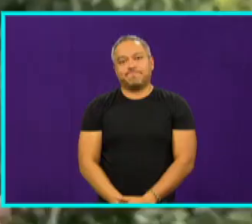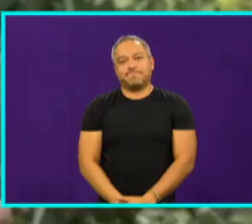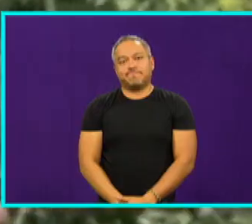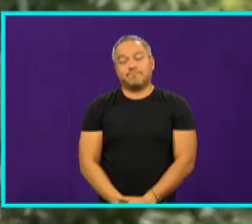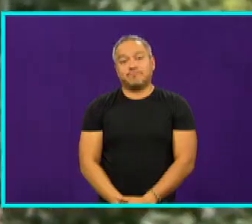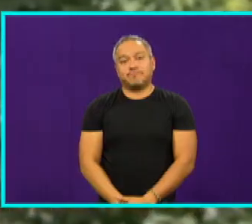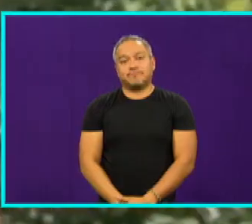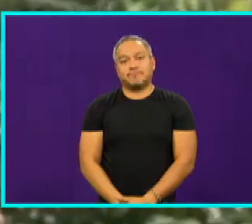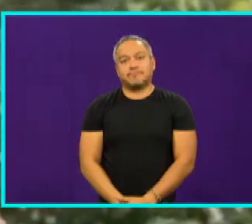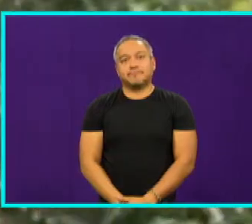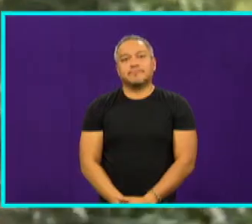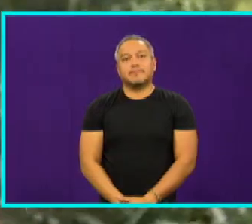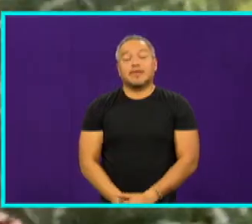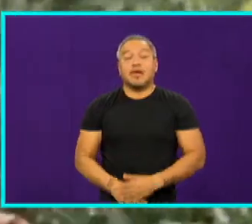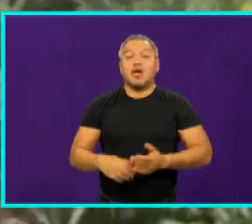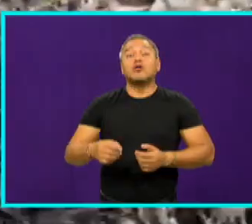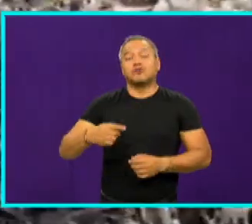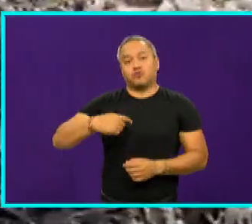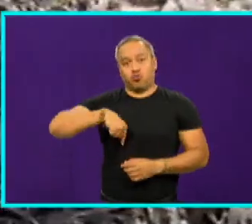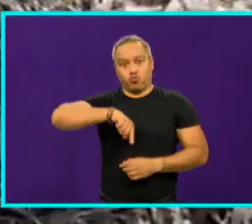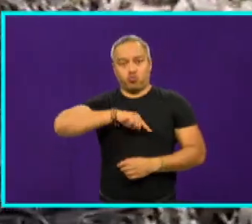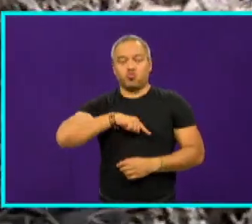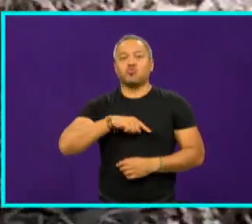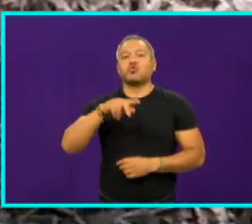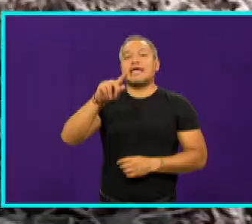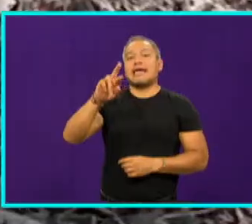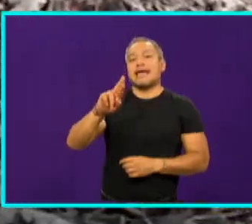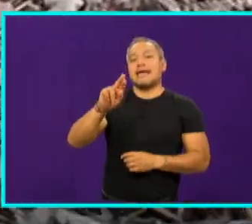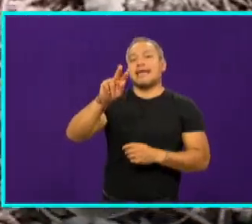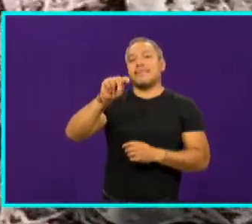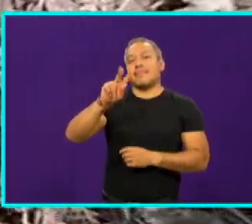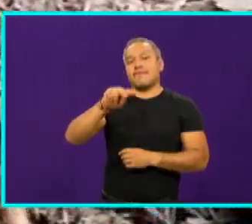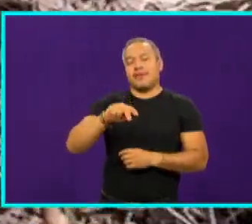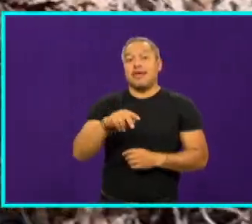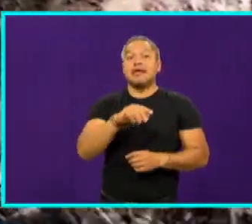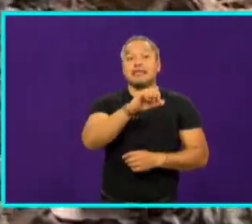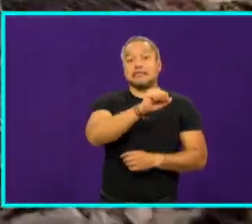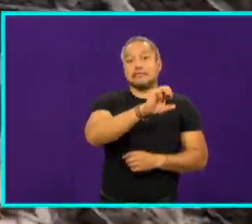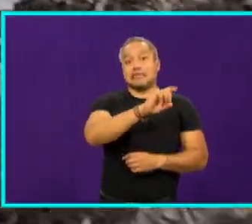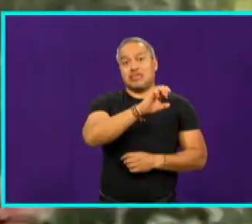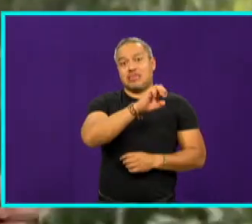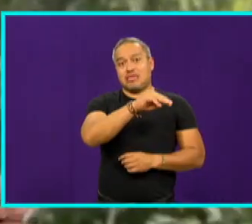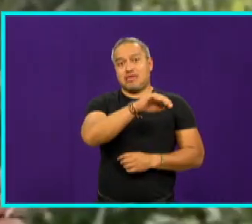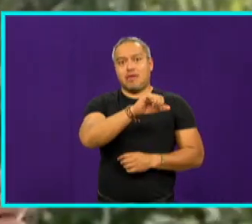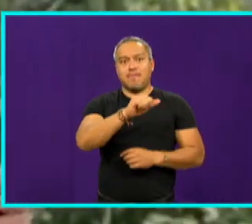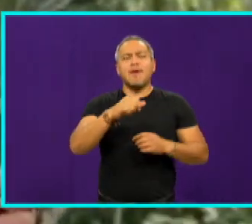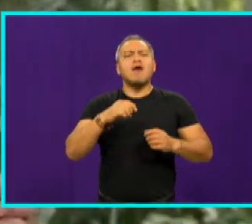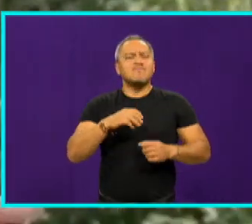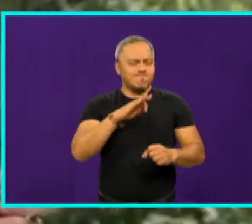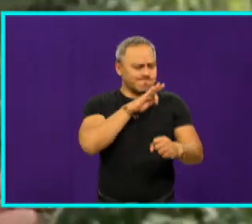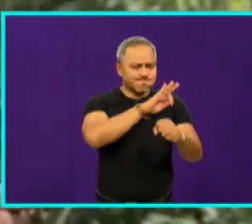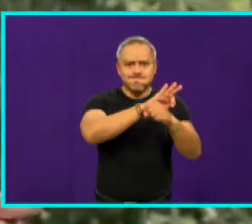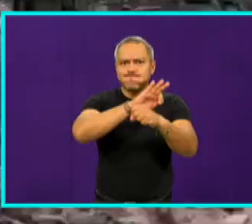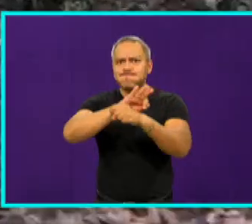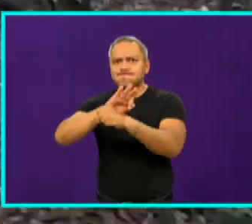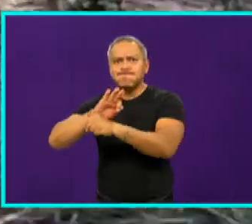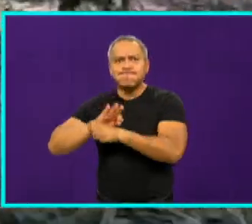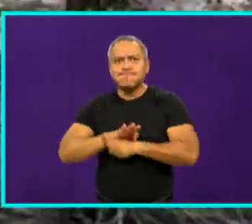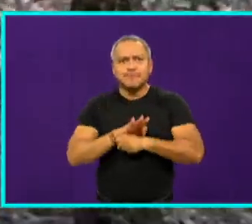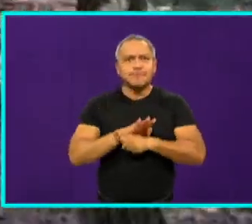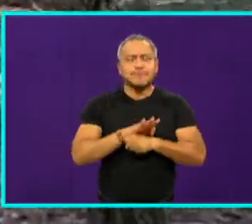La SEDEMA y RTV coordinan actividades para la preservación de la zona en conjunto con la